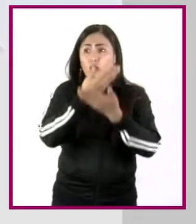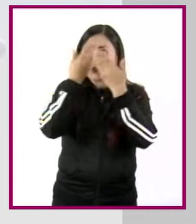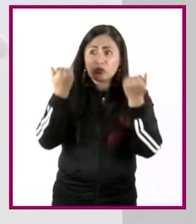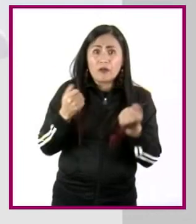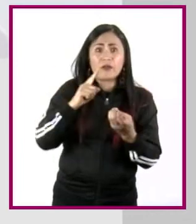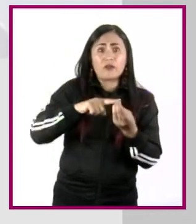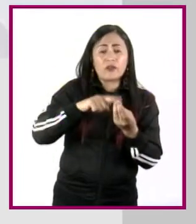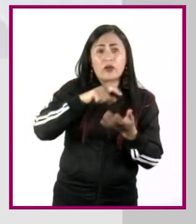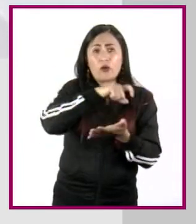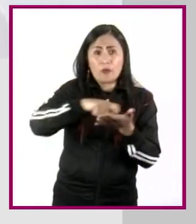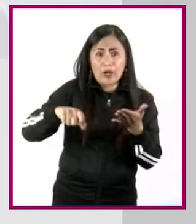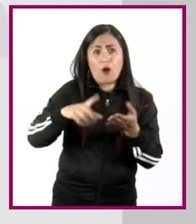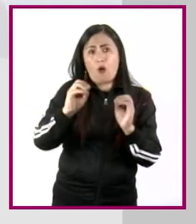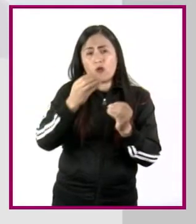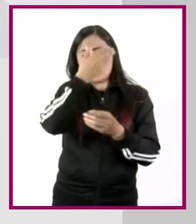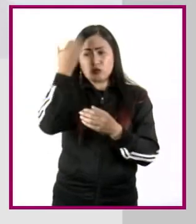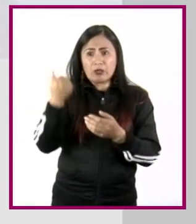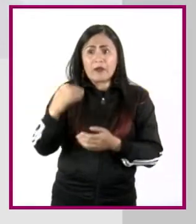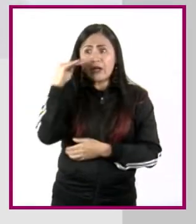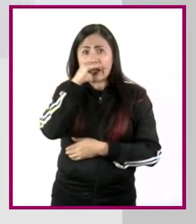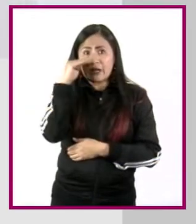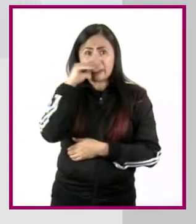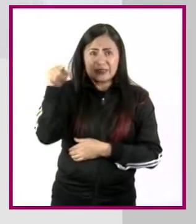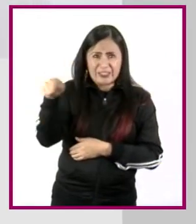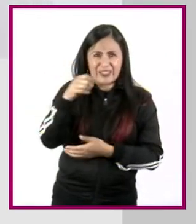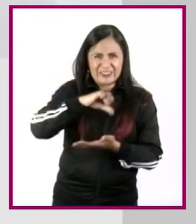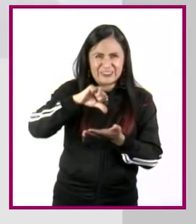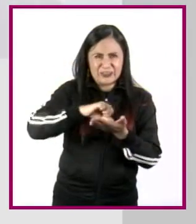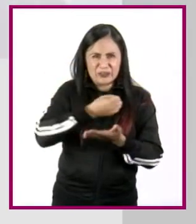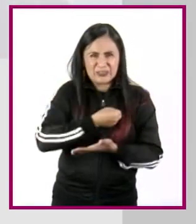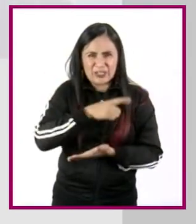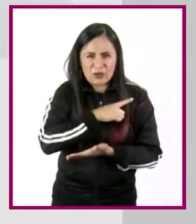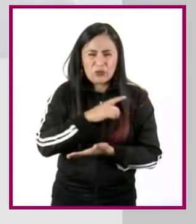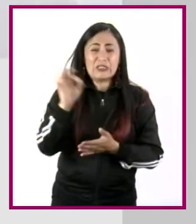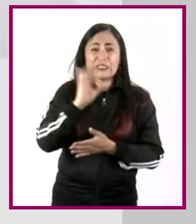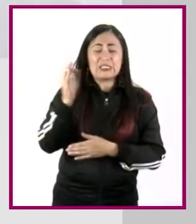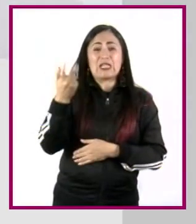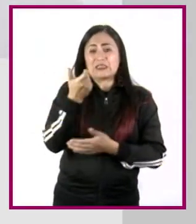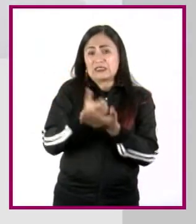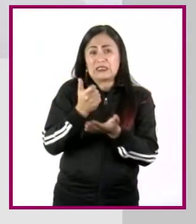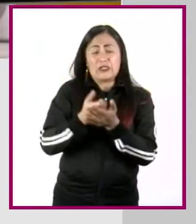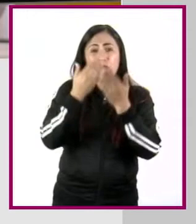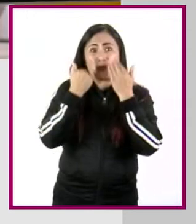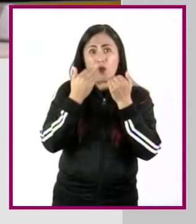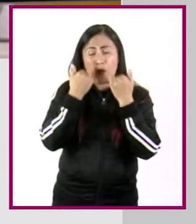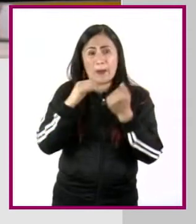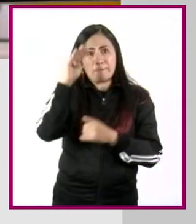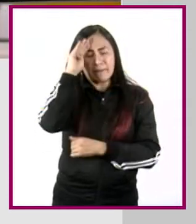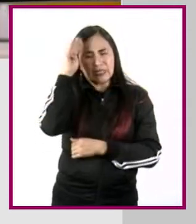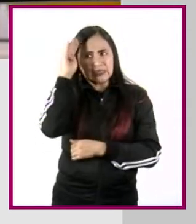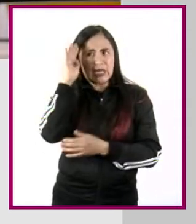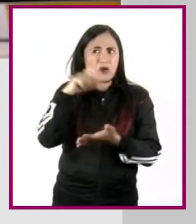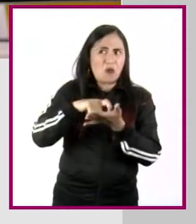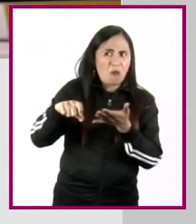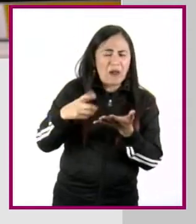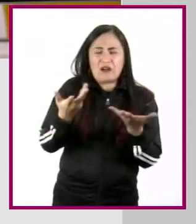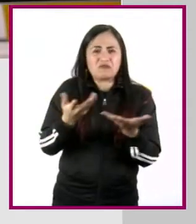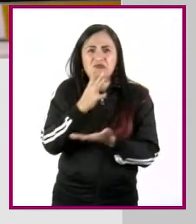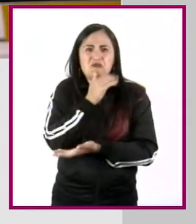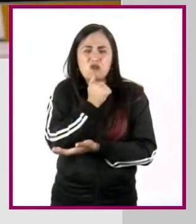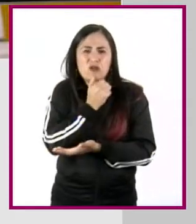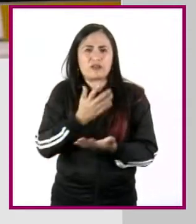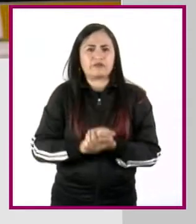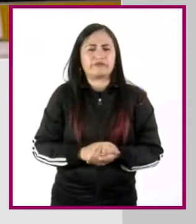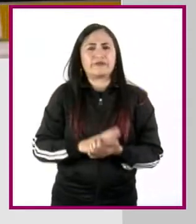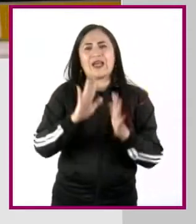siempre saben que se encuentran gratuitos, y entonces si no hay dinero, pues quizá también da un poco de miedo como pensar en adquirirlos. El